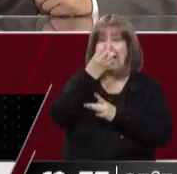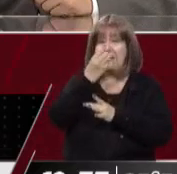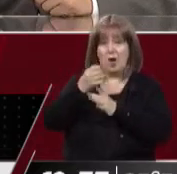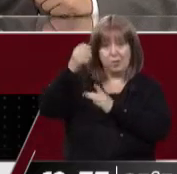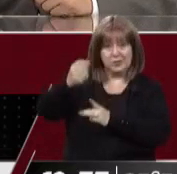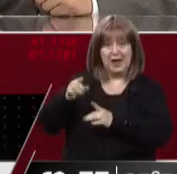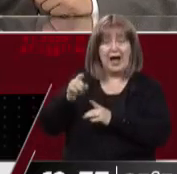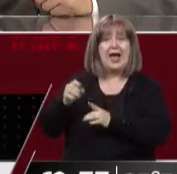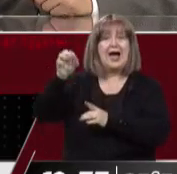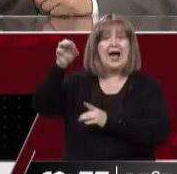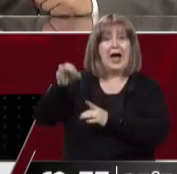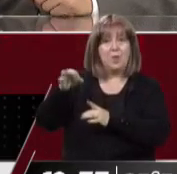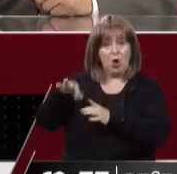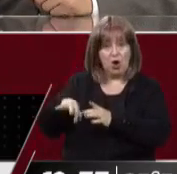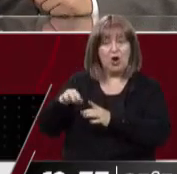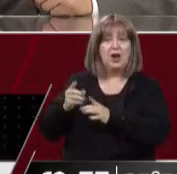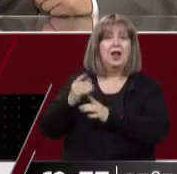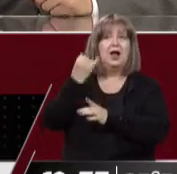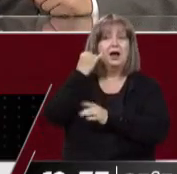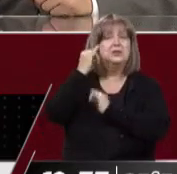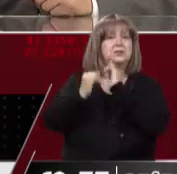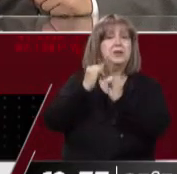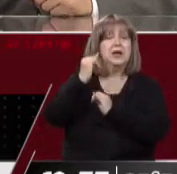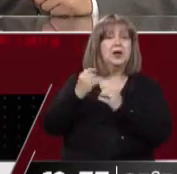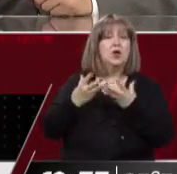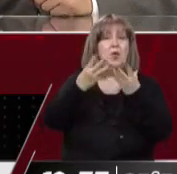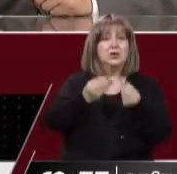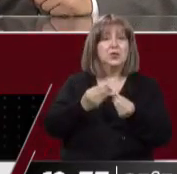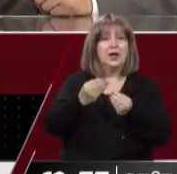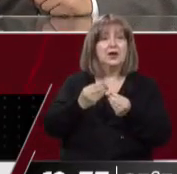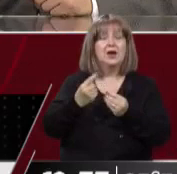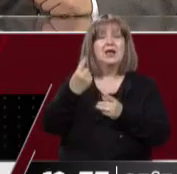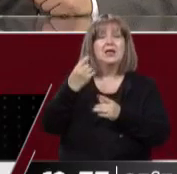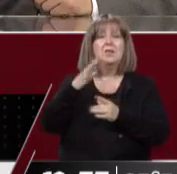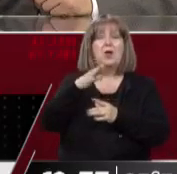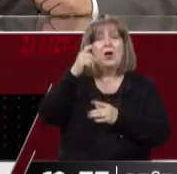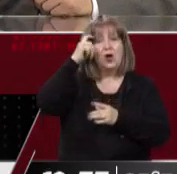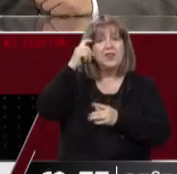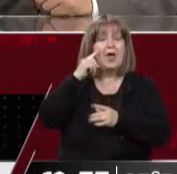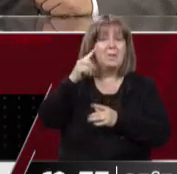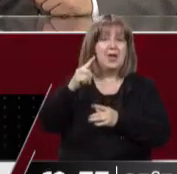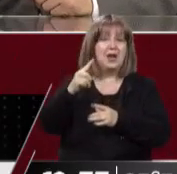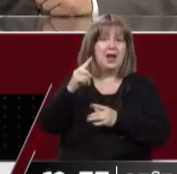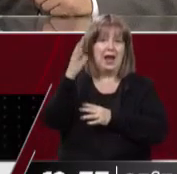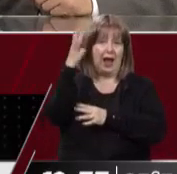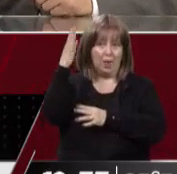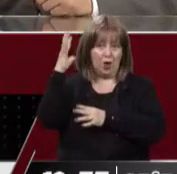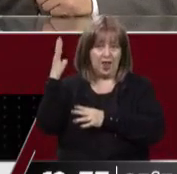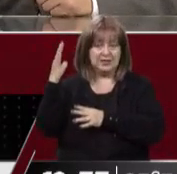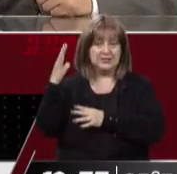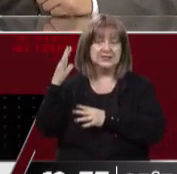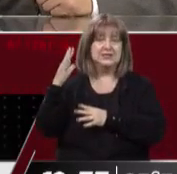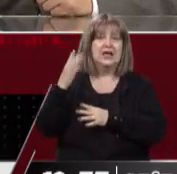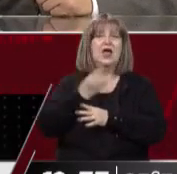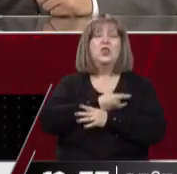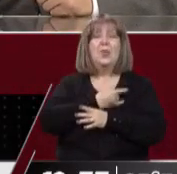al Instagram, ahí hay un también un videito que explica cómo pueden colaborar. La idea es plantar 10.000 arbolitos nativos, 10.000 arbolitos en la